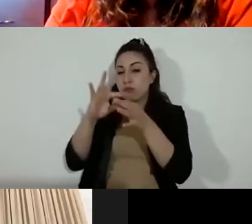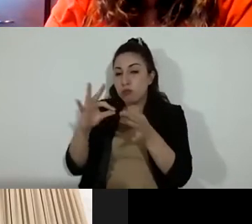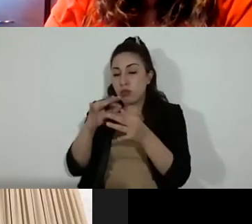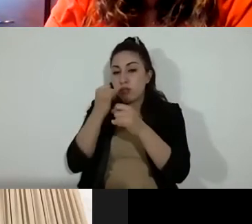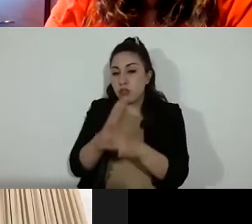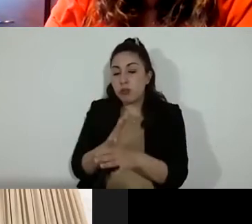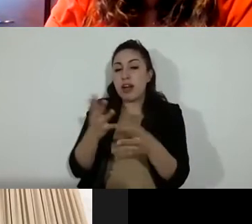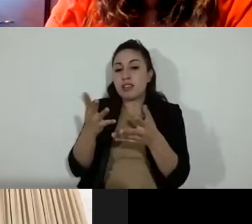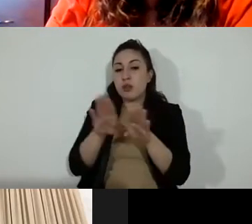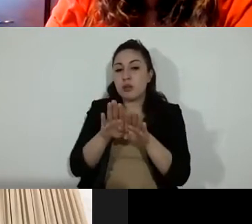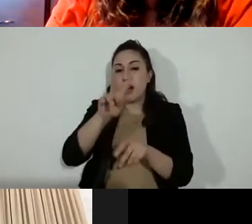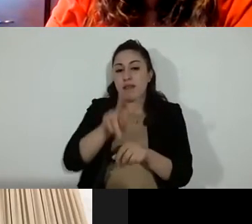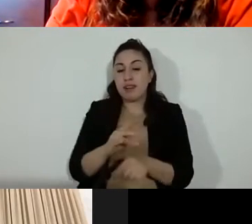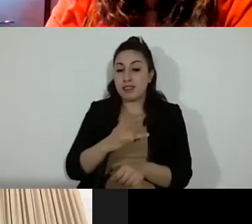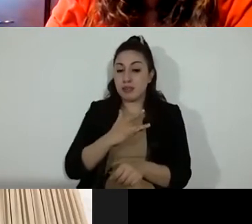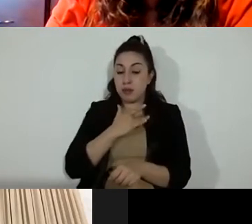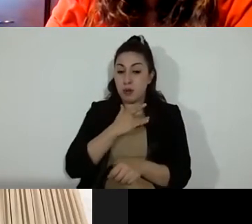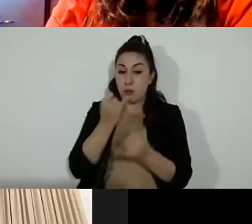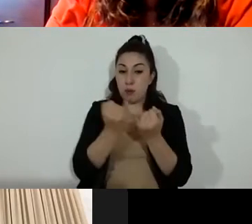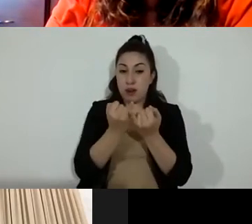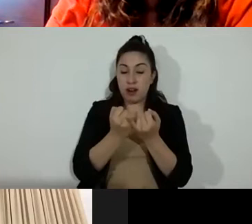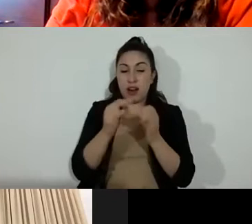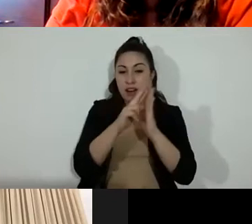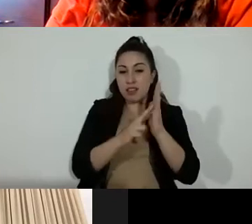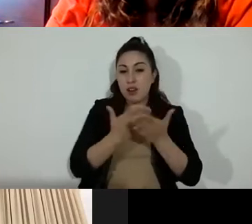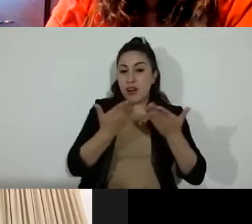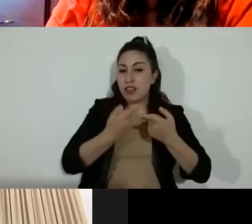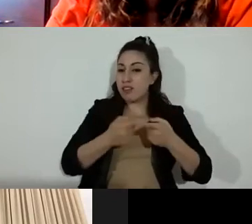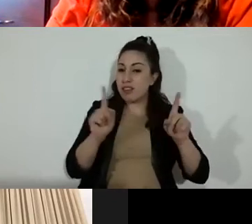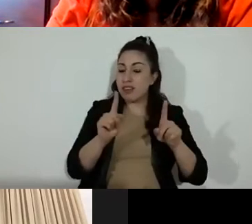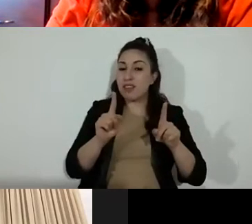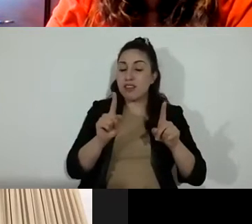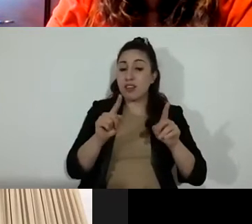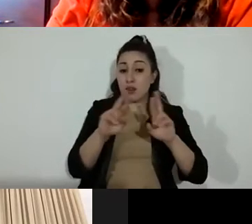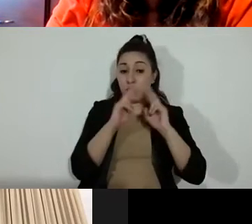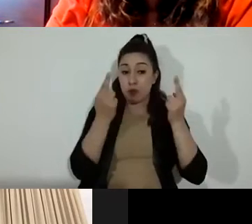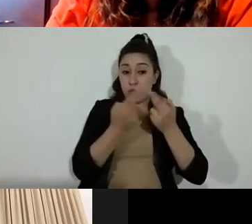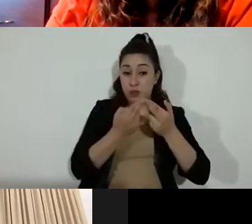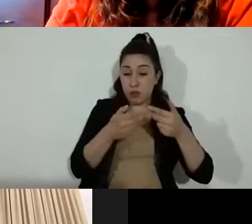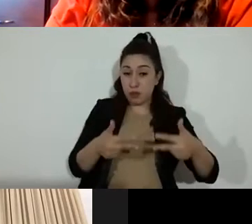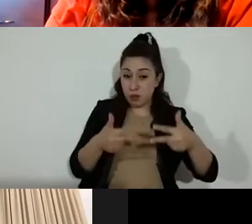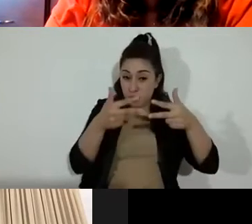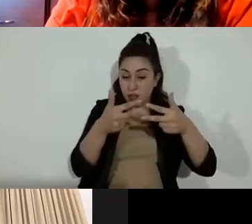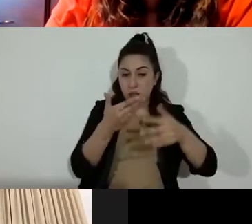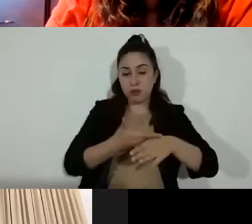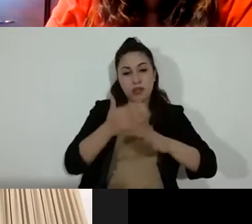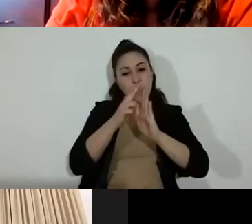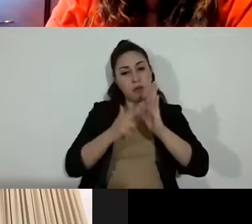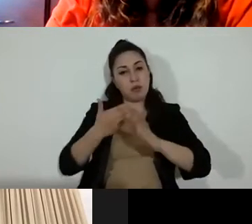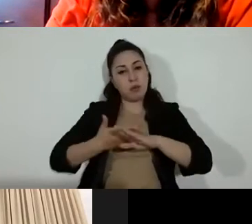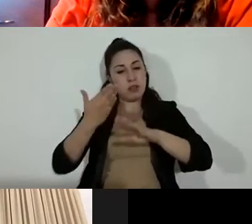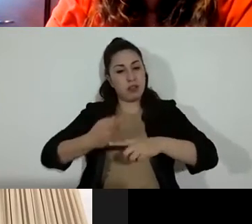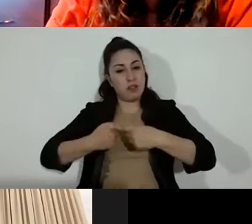lo mismo y, como repito, las reglas son diferentes. Las reglas para una comparecencia de manera remota son muy distintas a las reglas que se